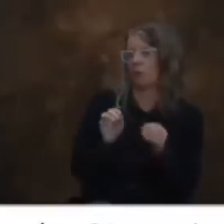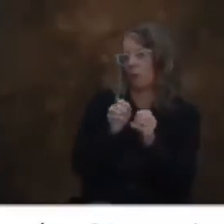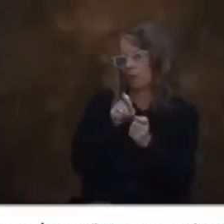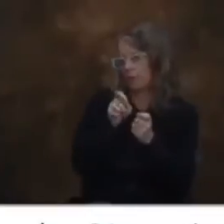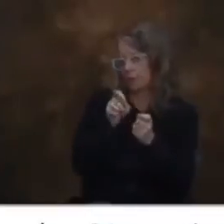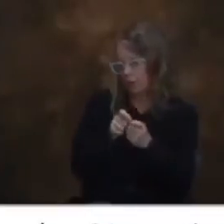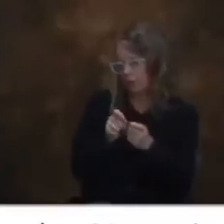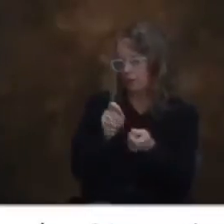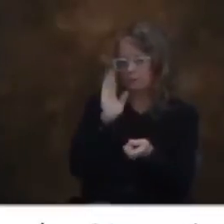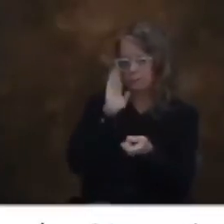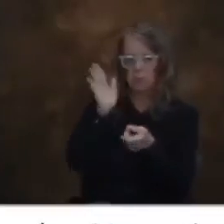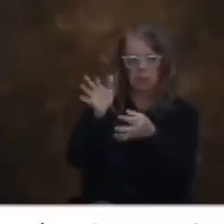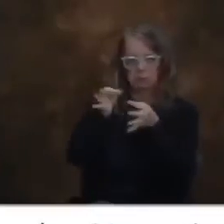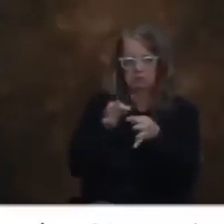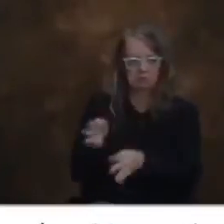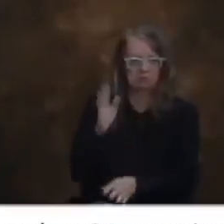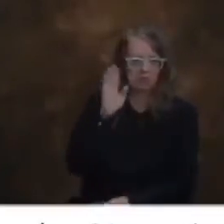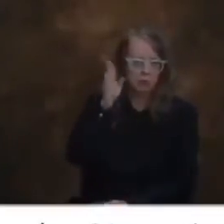dosis